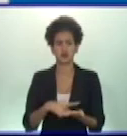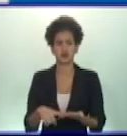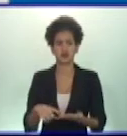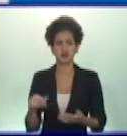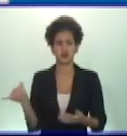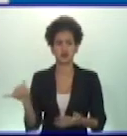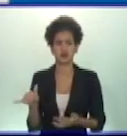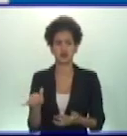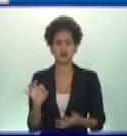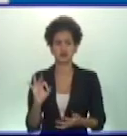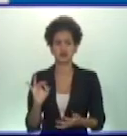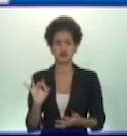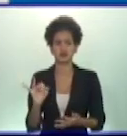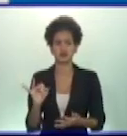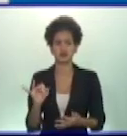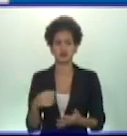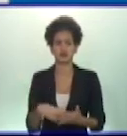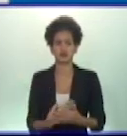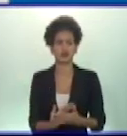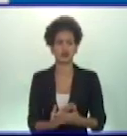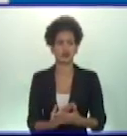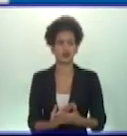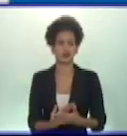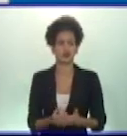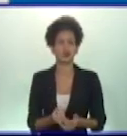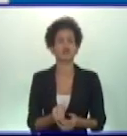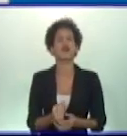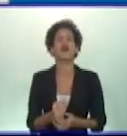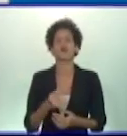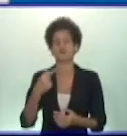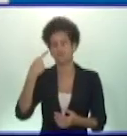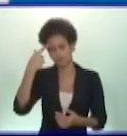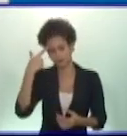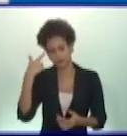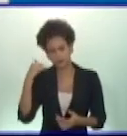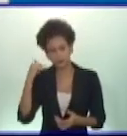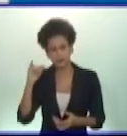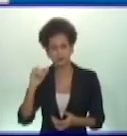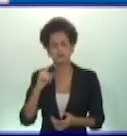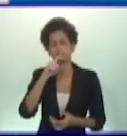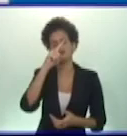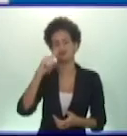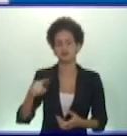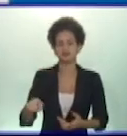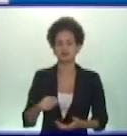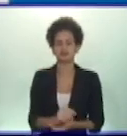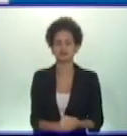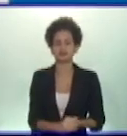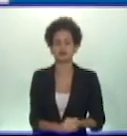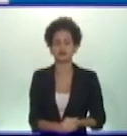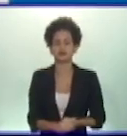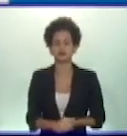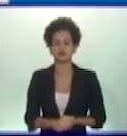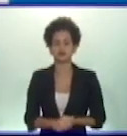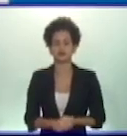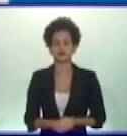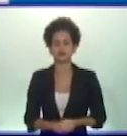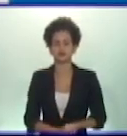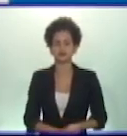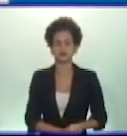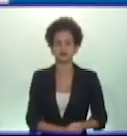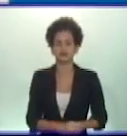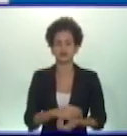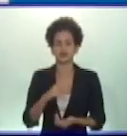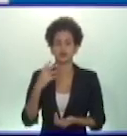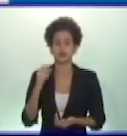días. Recuerdan eso, ¿verdad? Por lo tanto, esto podemos estar enlazando. Y nos queda en la columna B 24 horas. ¿Será